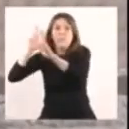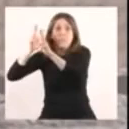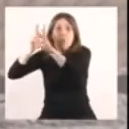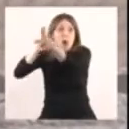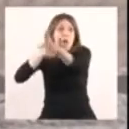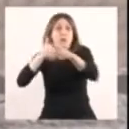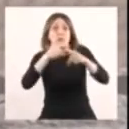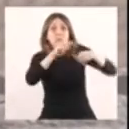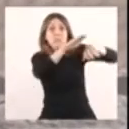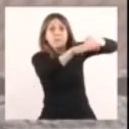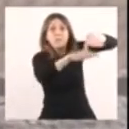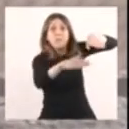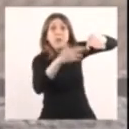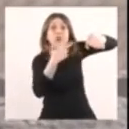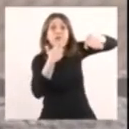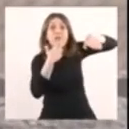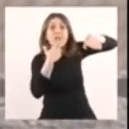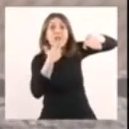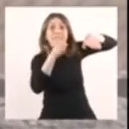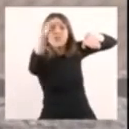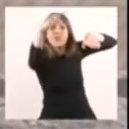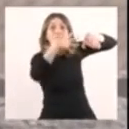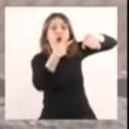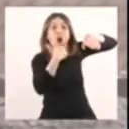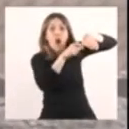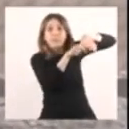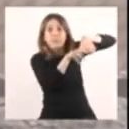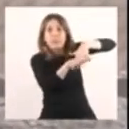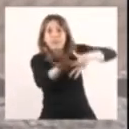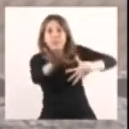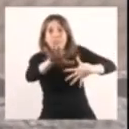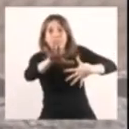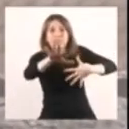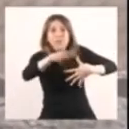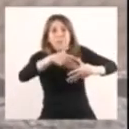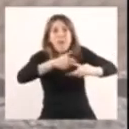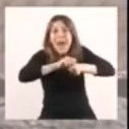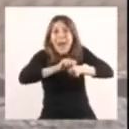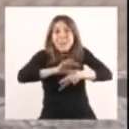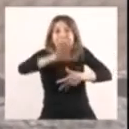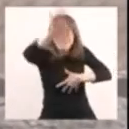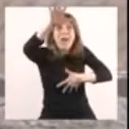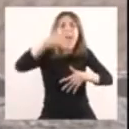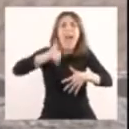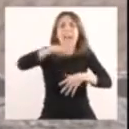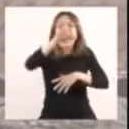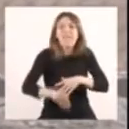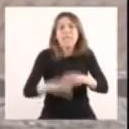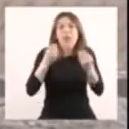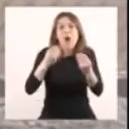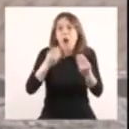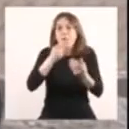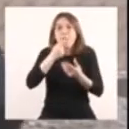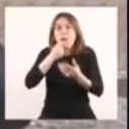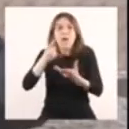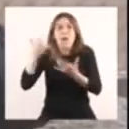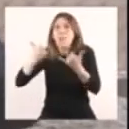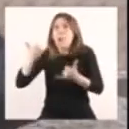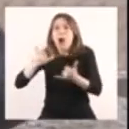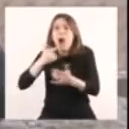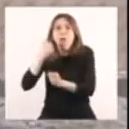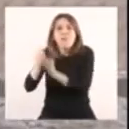país. Y con esto lo que estamos logrando también es no quemar combustibles fósiles, no